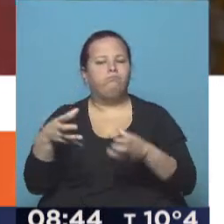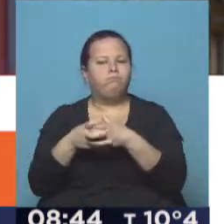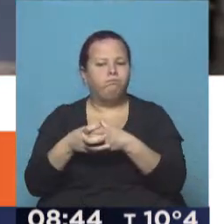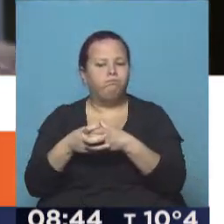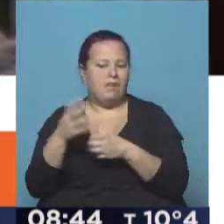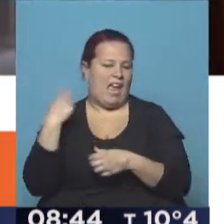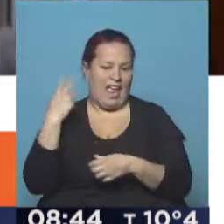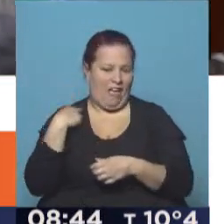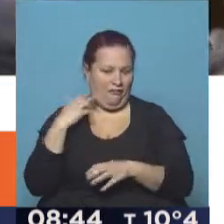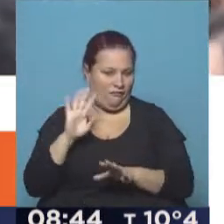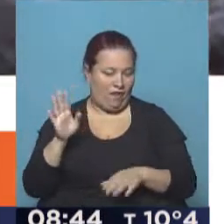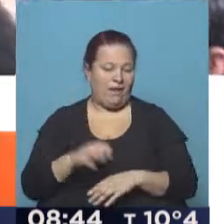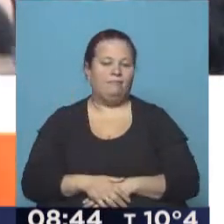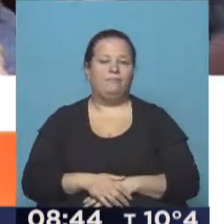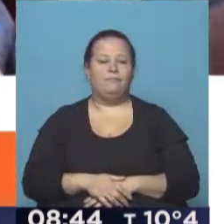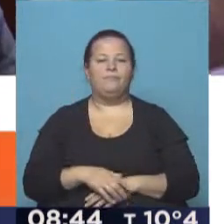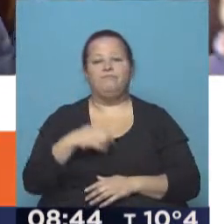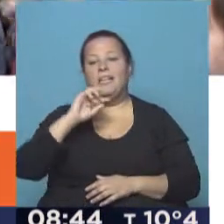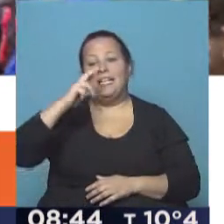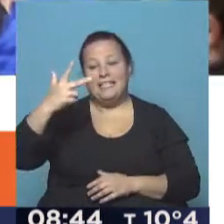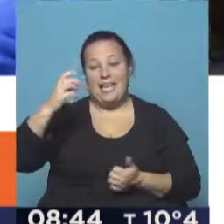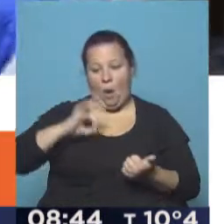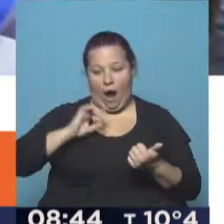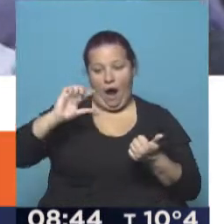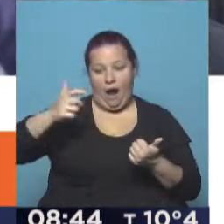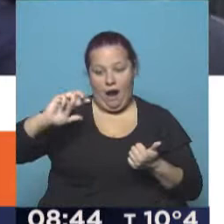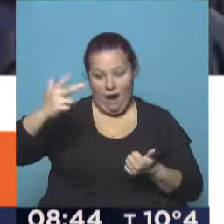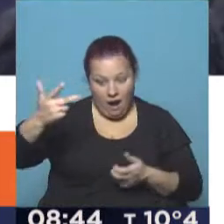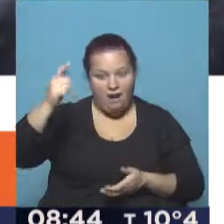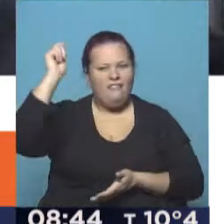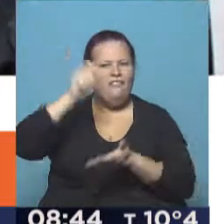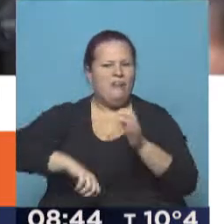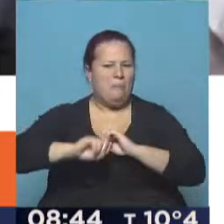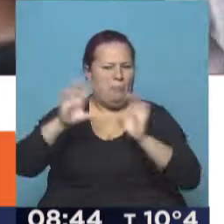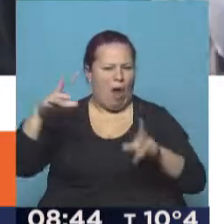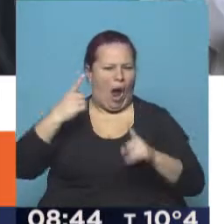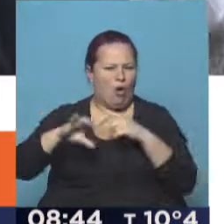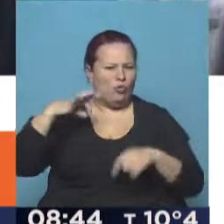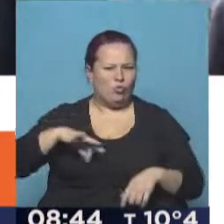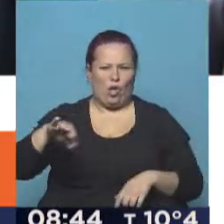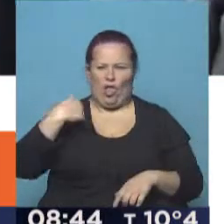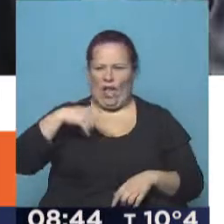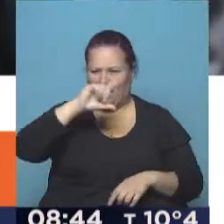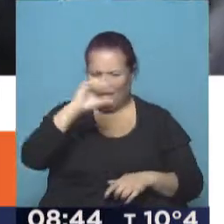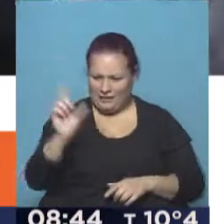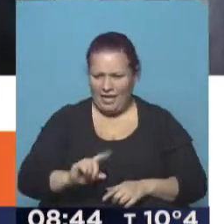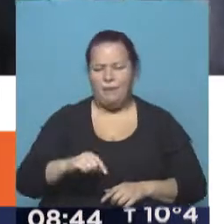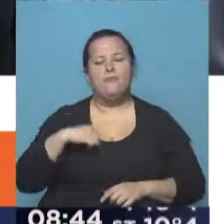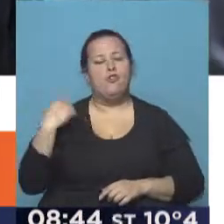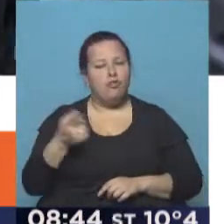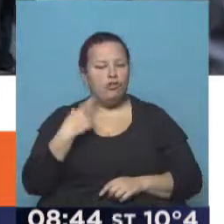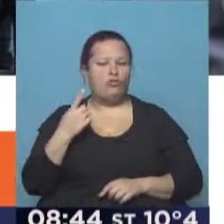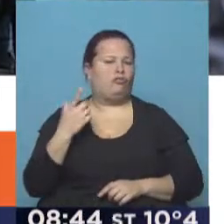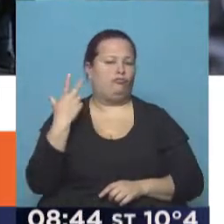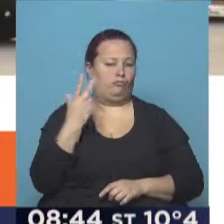patronales por tercer año consecutivo firmó la peor paritaria del país nosotros no